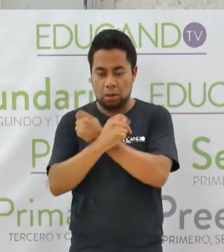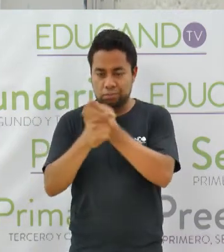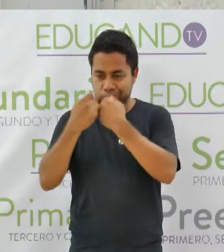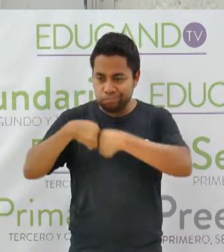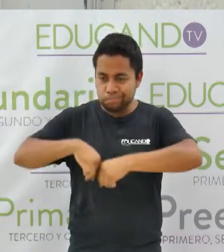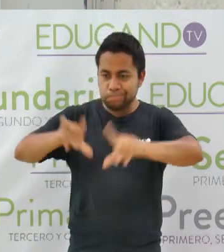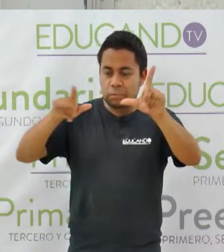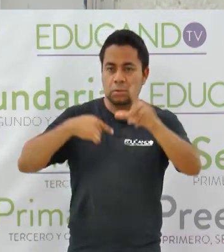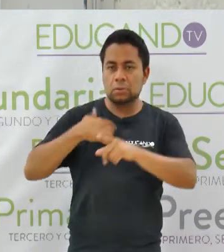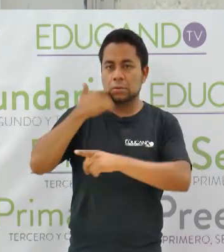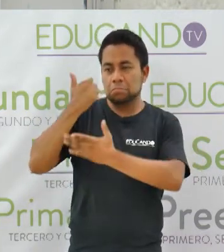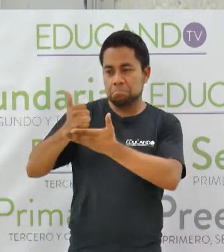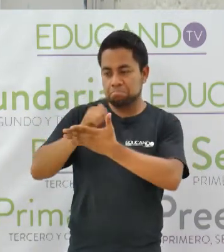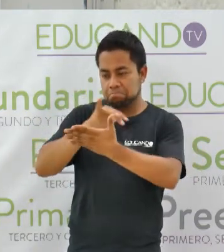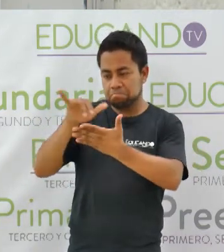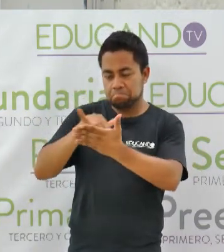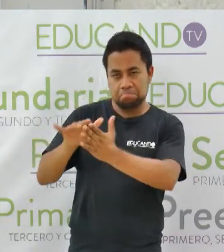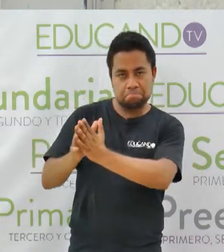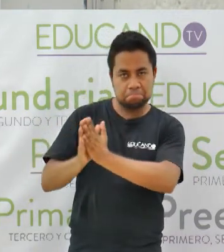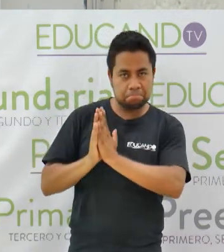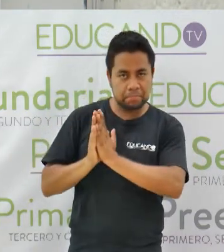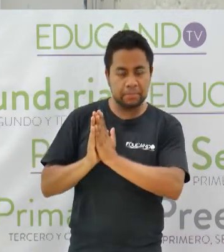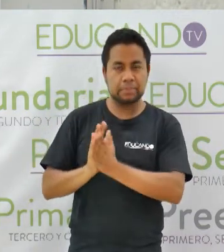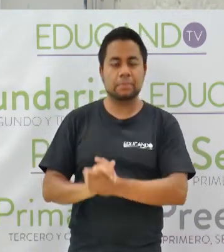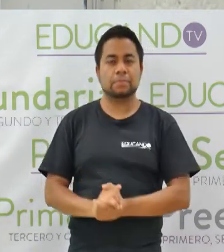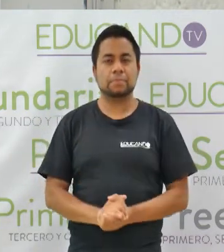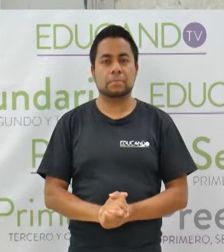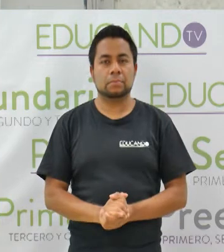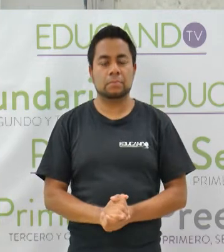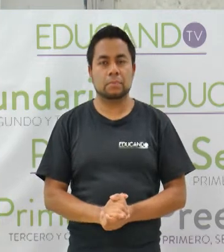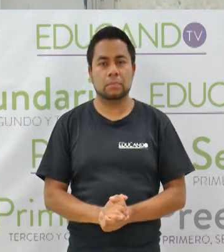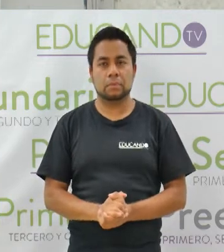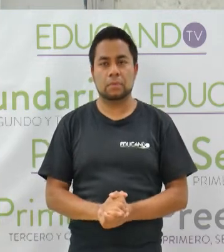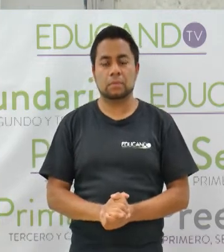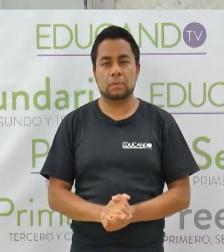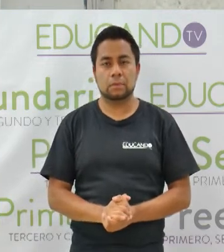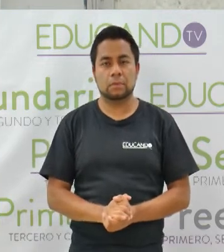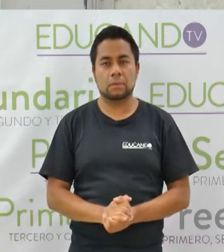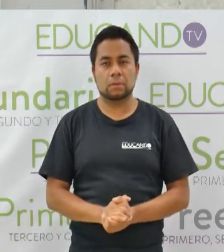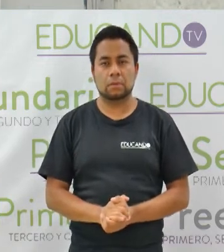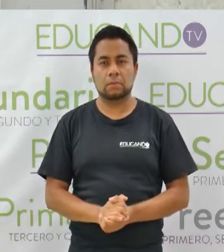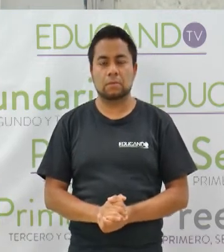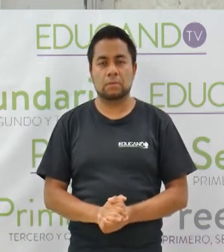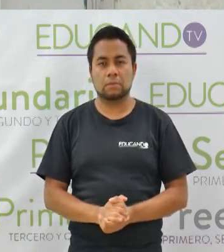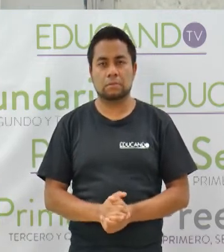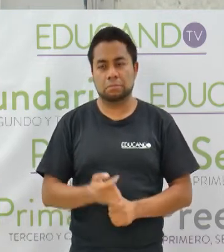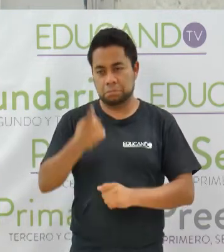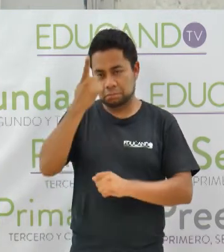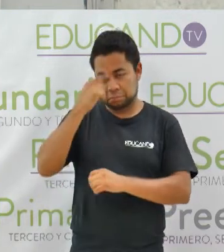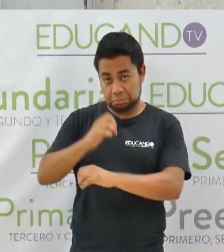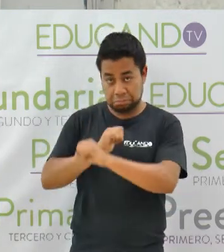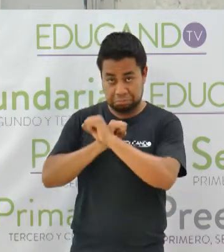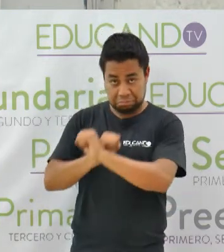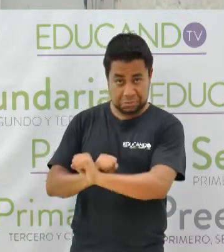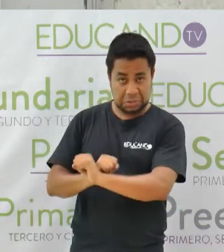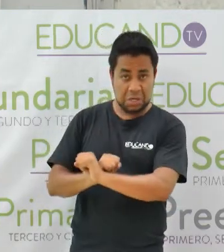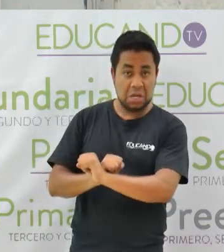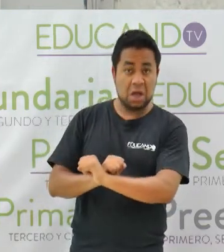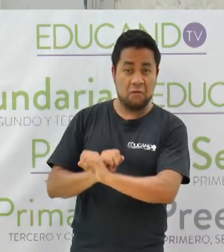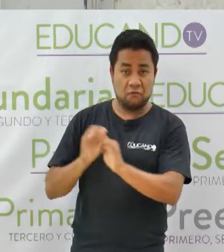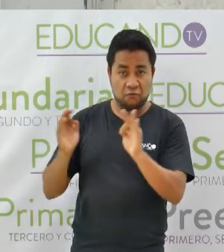pantalla y quiero que me ayudes a leerla, por favor. Para protegerse del frío, el oso